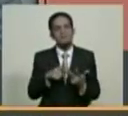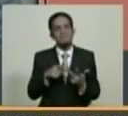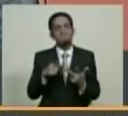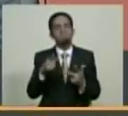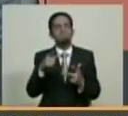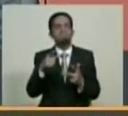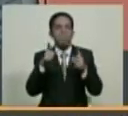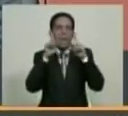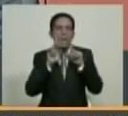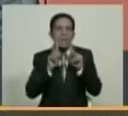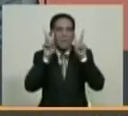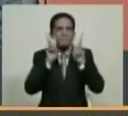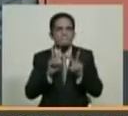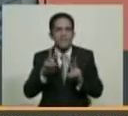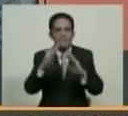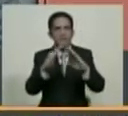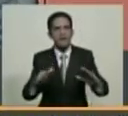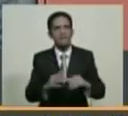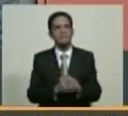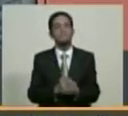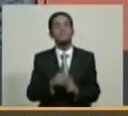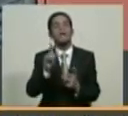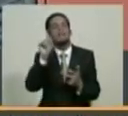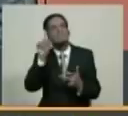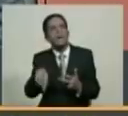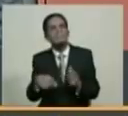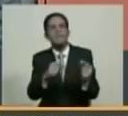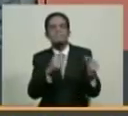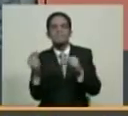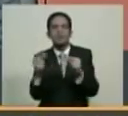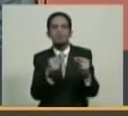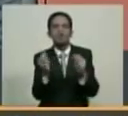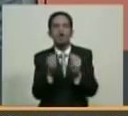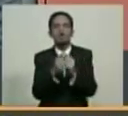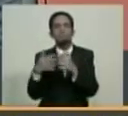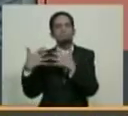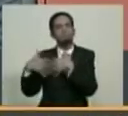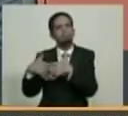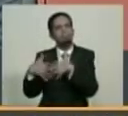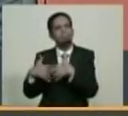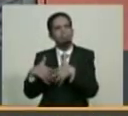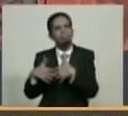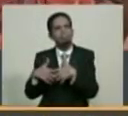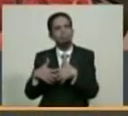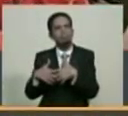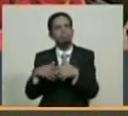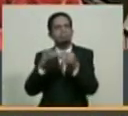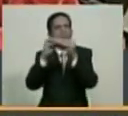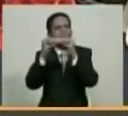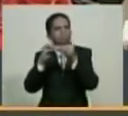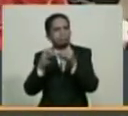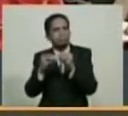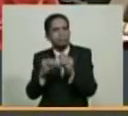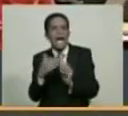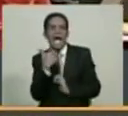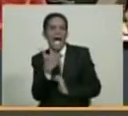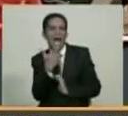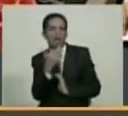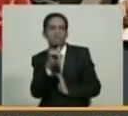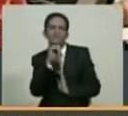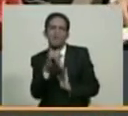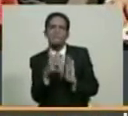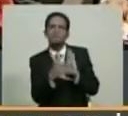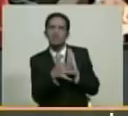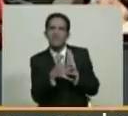hogar. También la discusión con la agroindustria ha permitido que se ajusten algunas especificaciones técnicas y por tanto